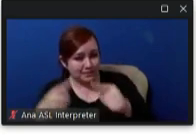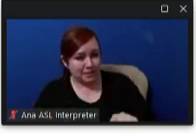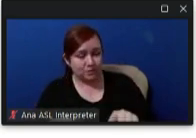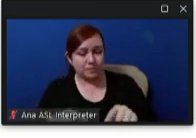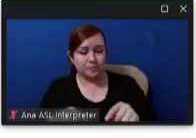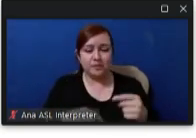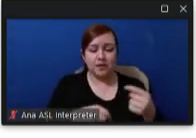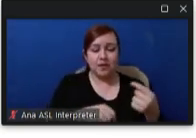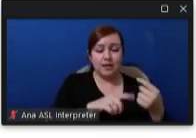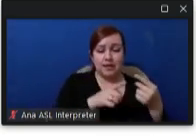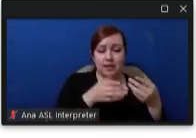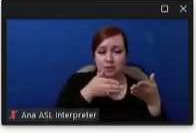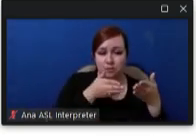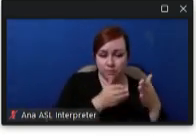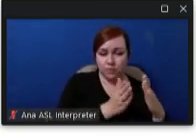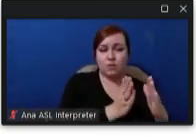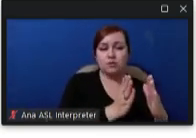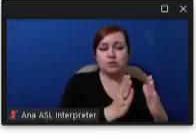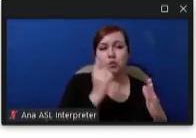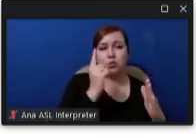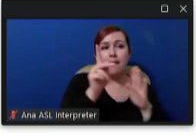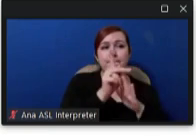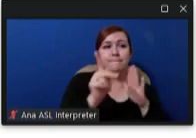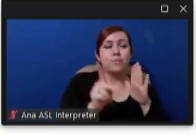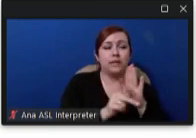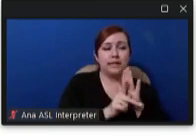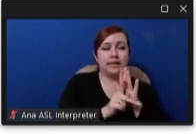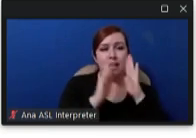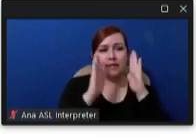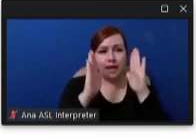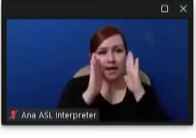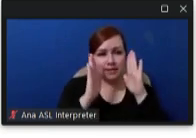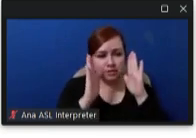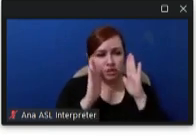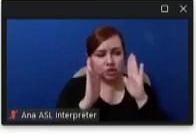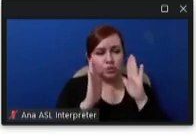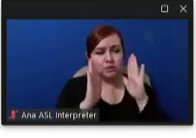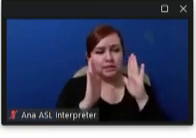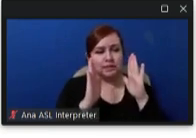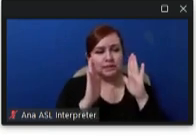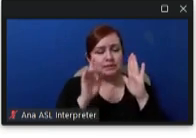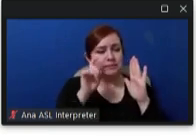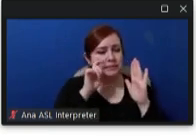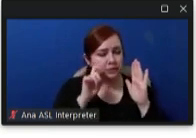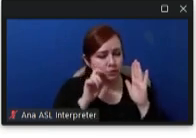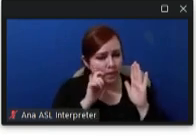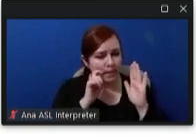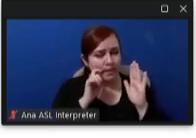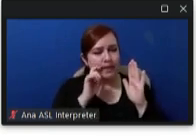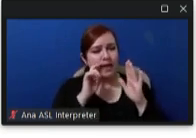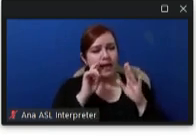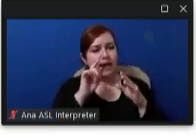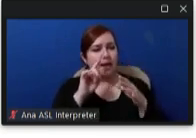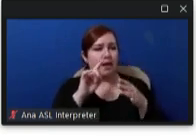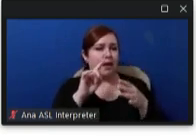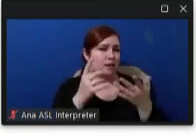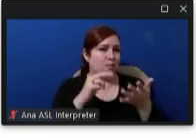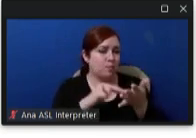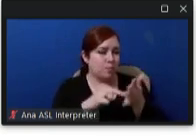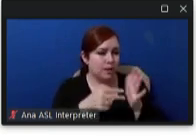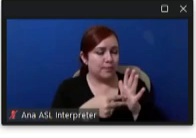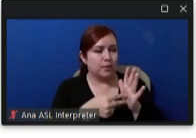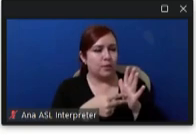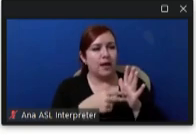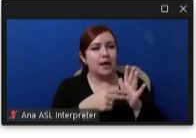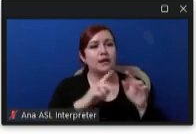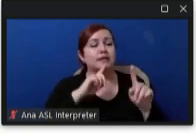una política de atención sexual que implique una respuesta a las demandas de